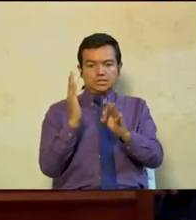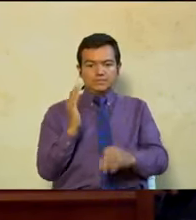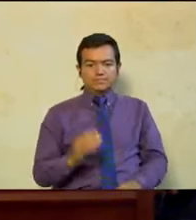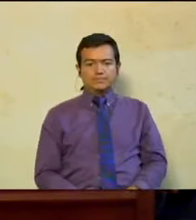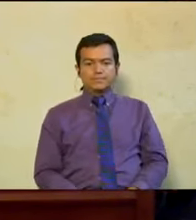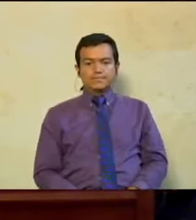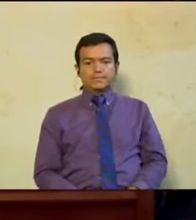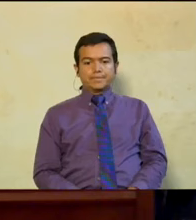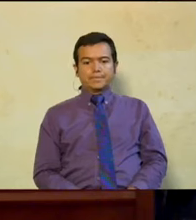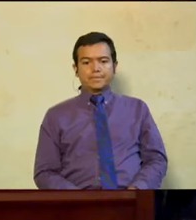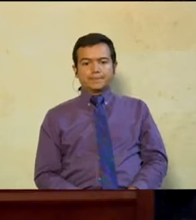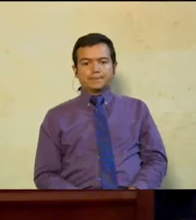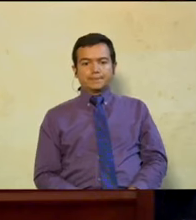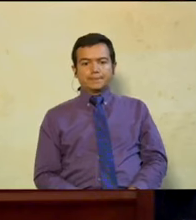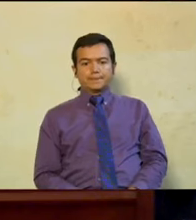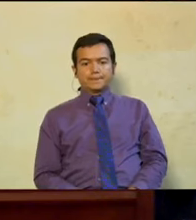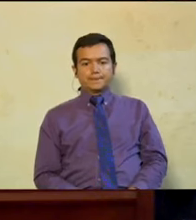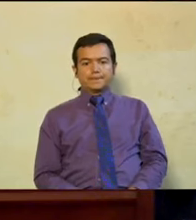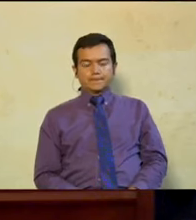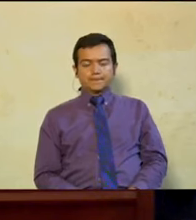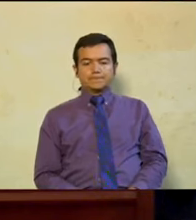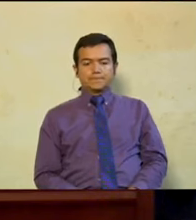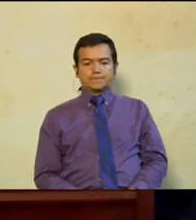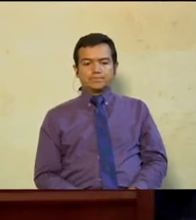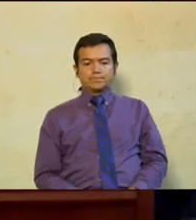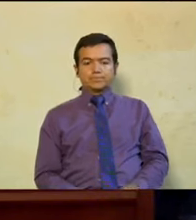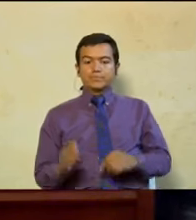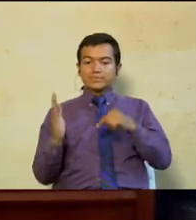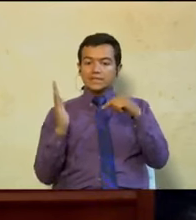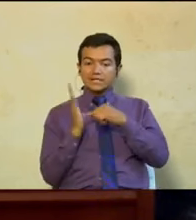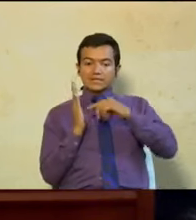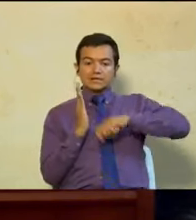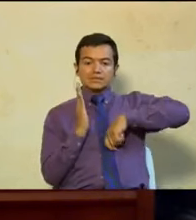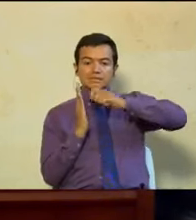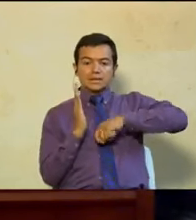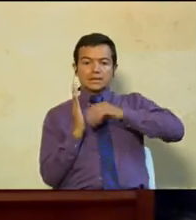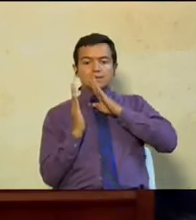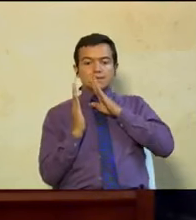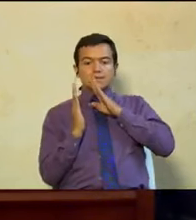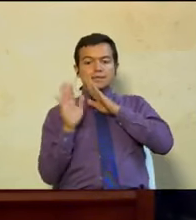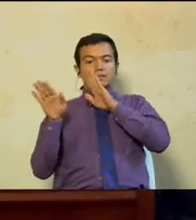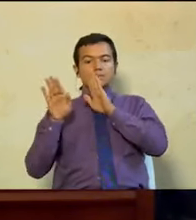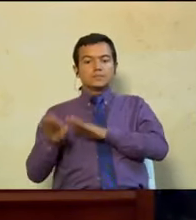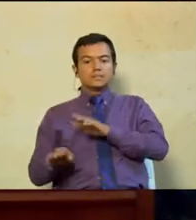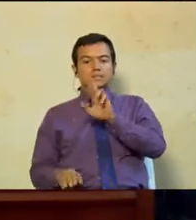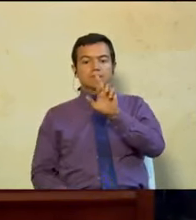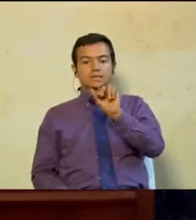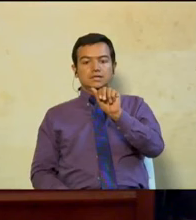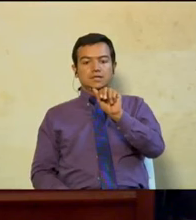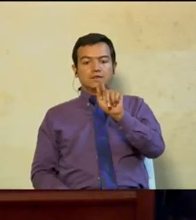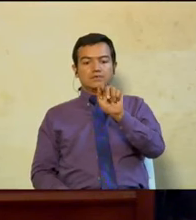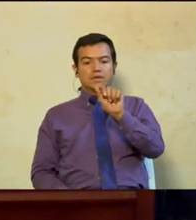13 proposición para el artículo firma la proposición el representante Rafael